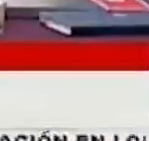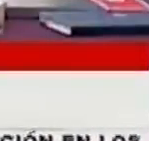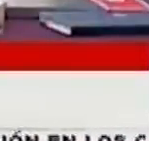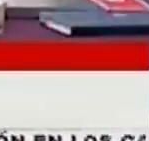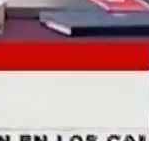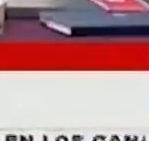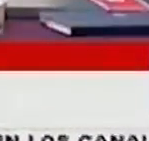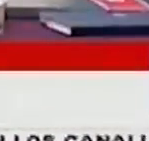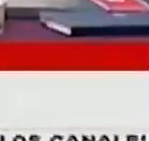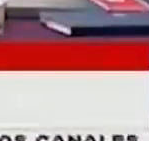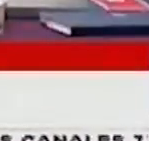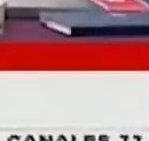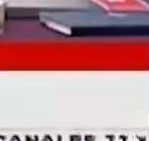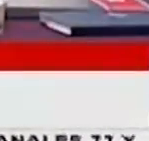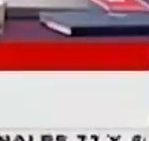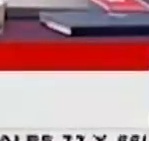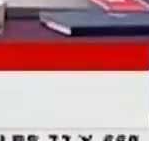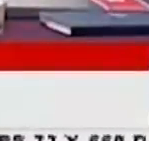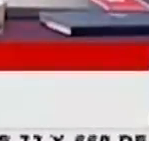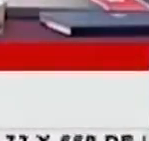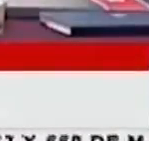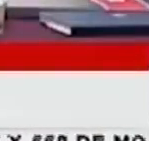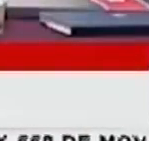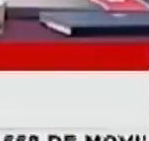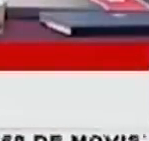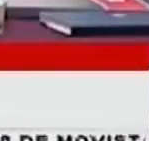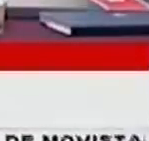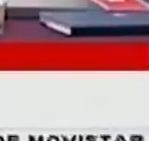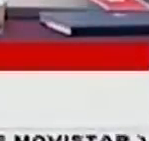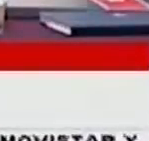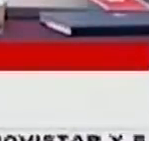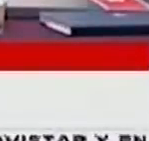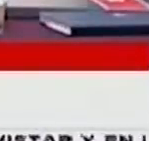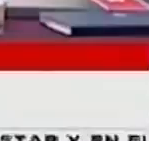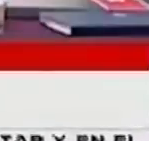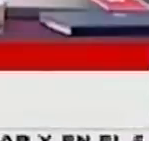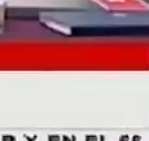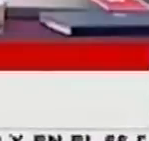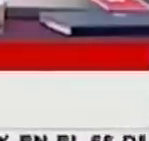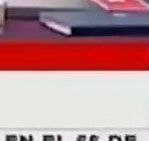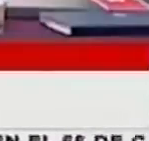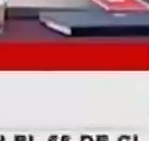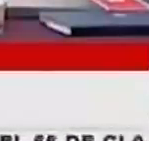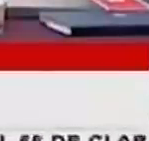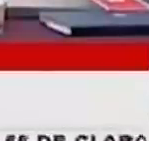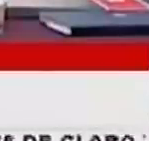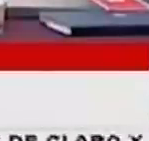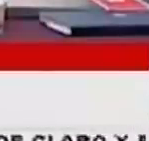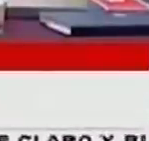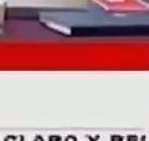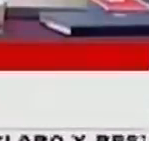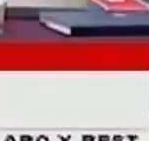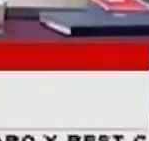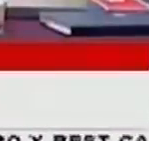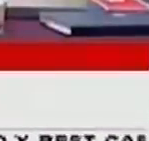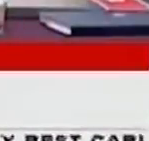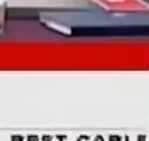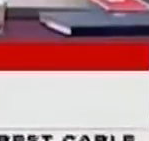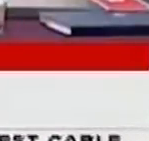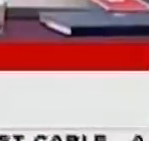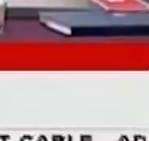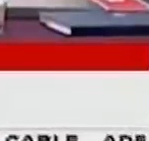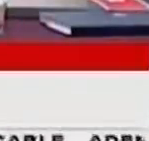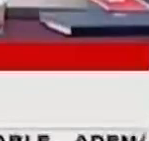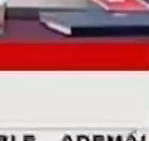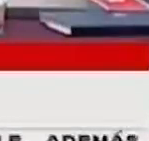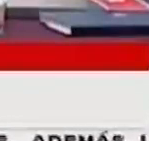Su familia tuvo que esperar muchísimo también, más de 20 años para que el caso fuera sentenciado. Entonces, no estamos acá hablando de lo que a cada uno le